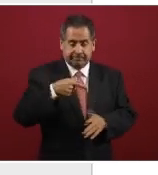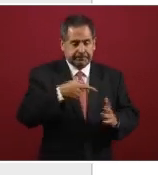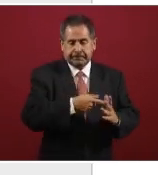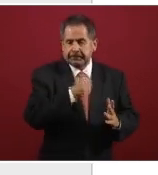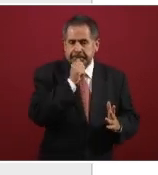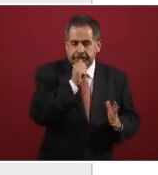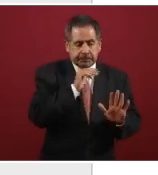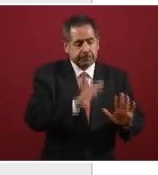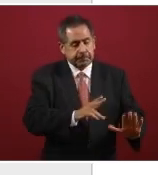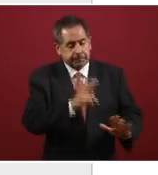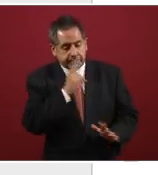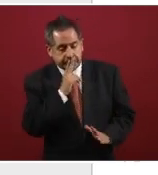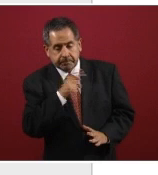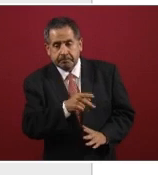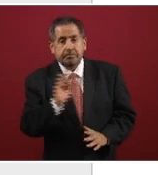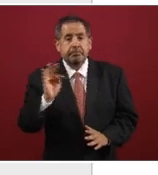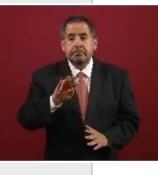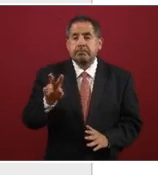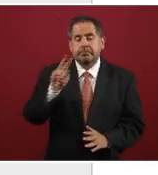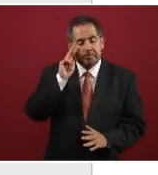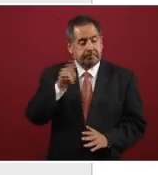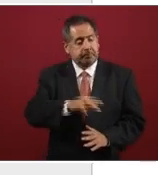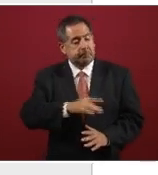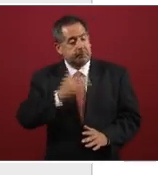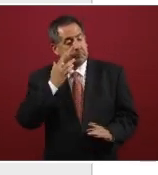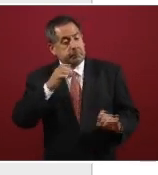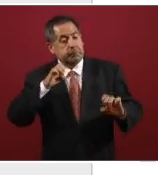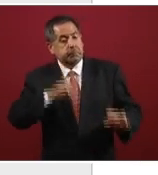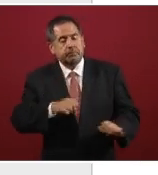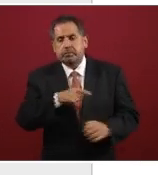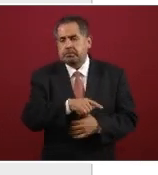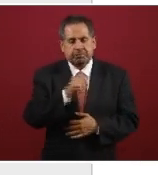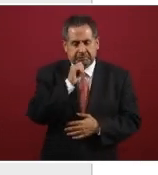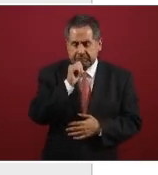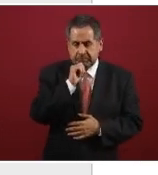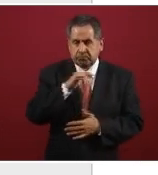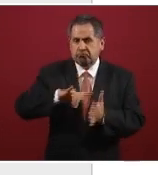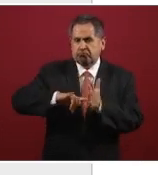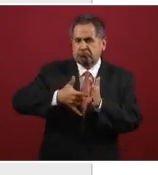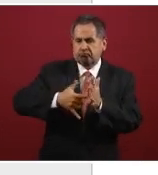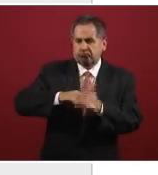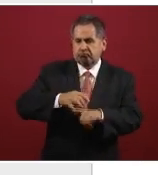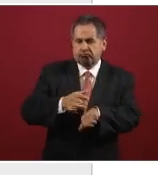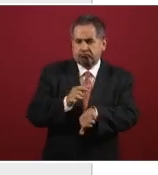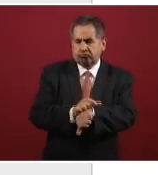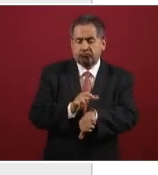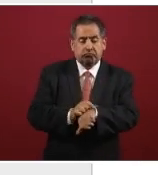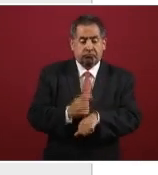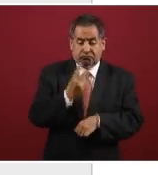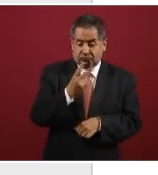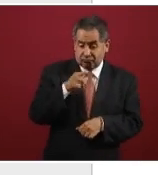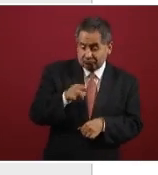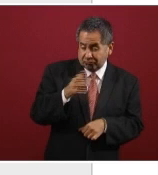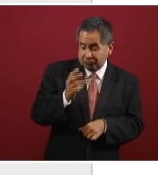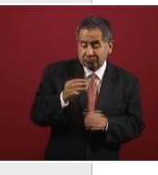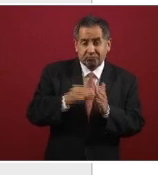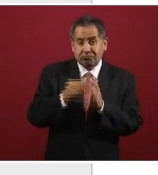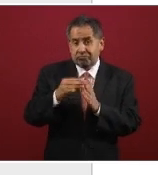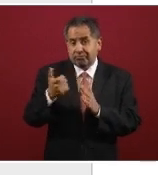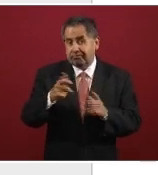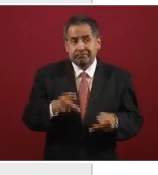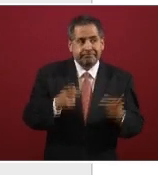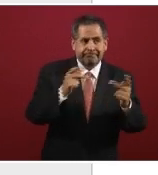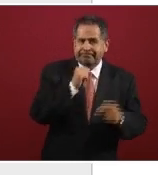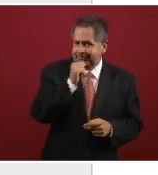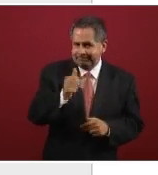considerados que si lo quieren ver más difícil los relojes el reloj de 2.9 millones de pesos así como otros